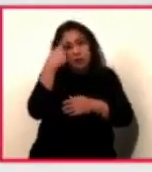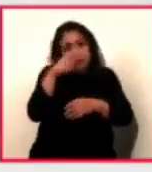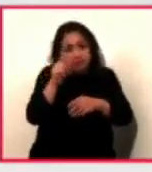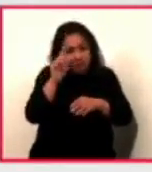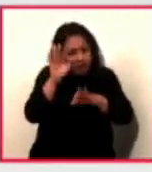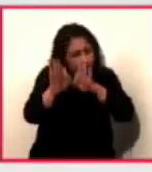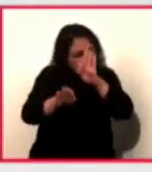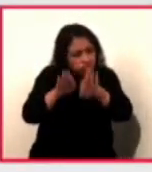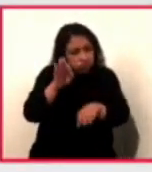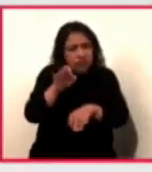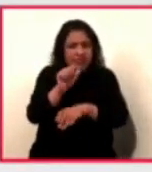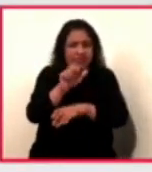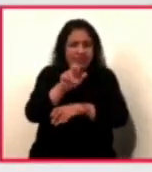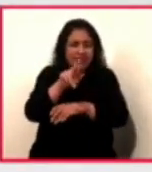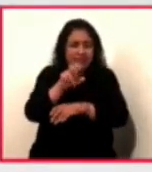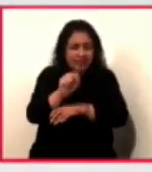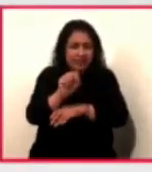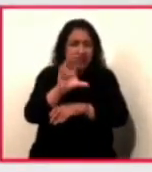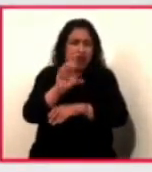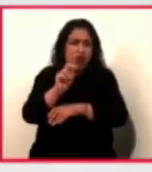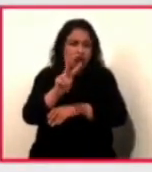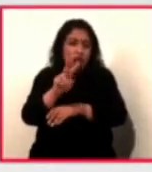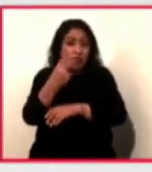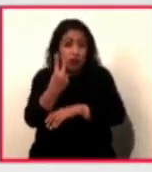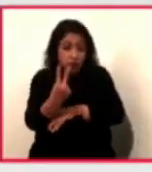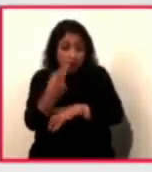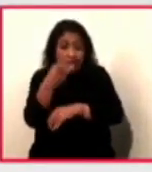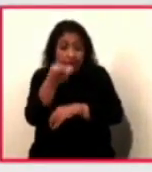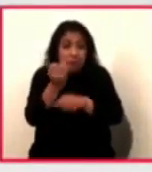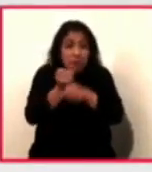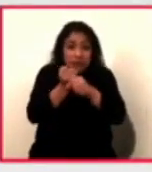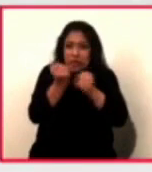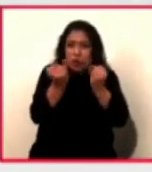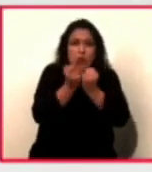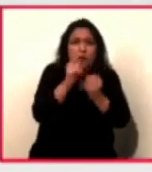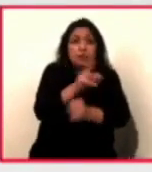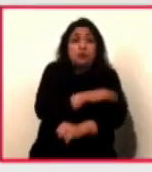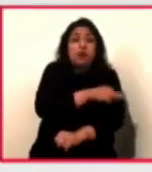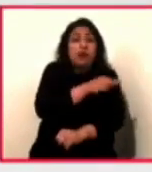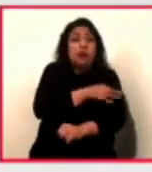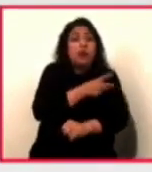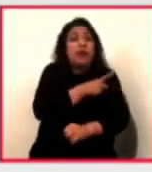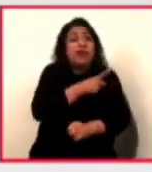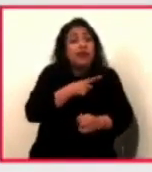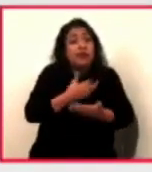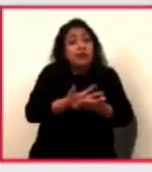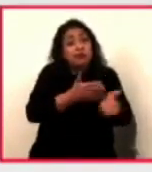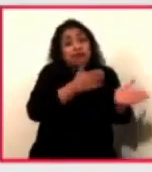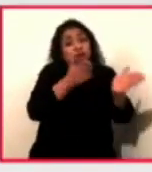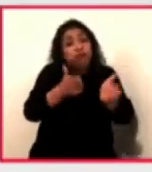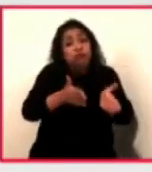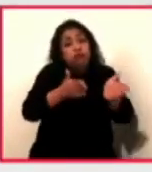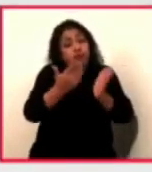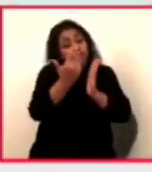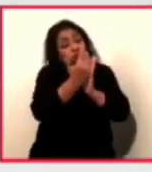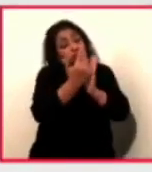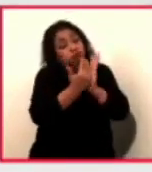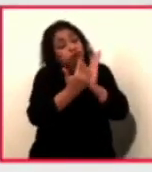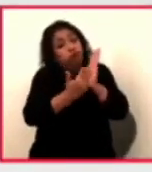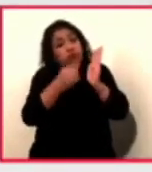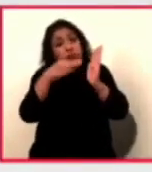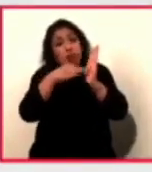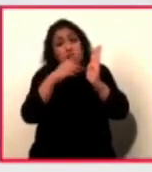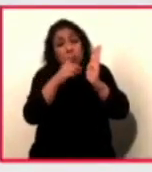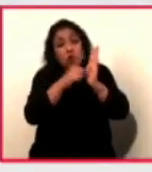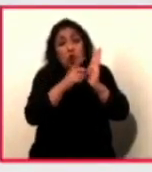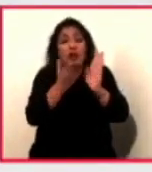del SARS-CoV-2. Pero estos estudios, al igual que las vacunas, tendrán que pasar por múltiples requisitos metodológicos